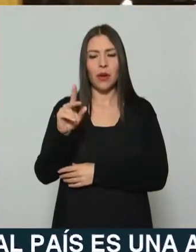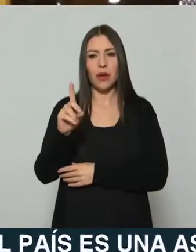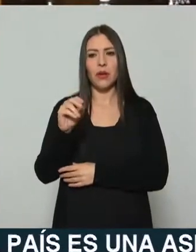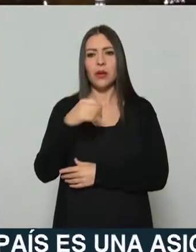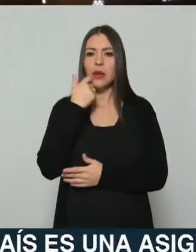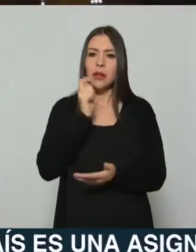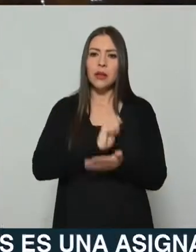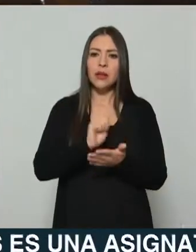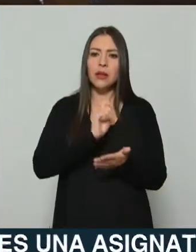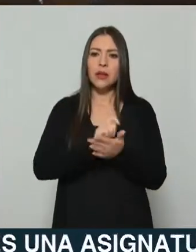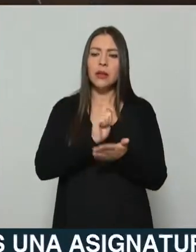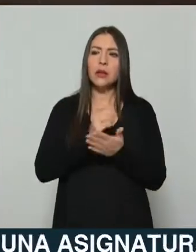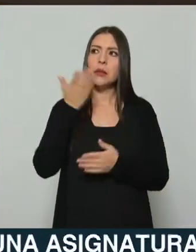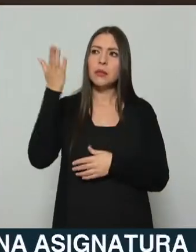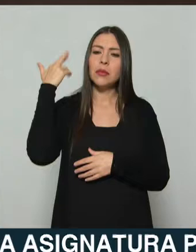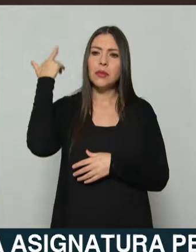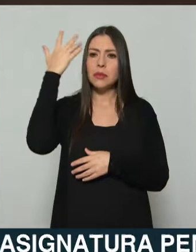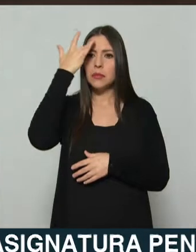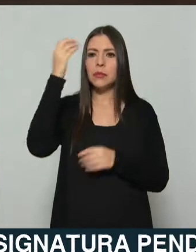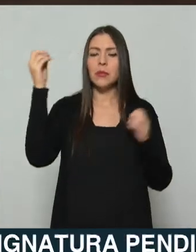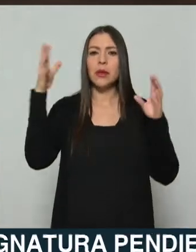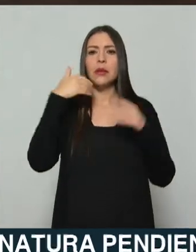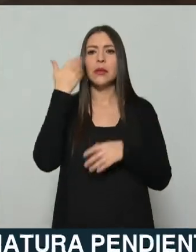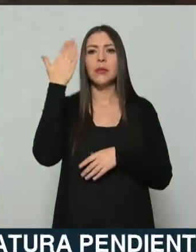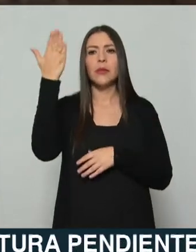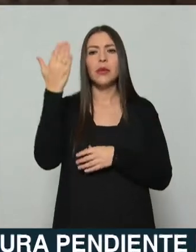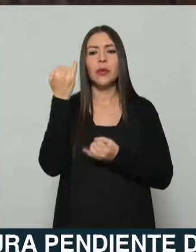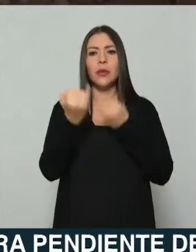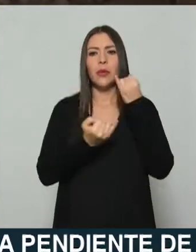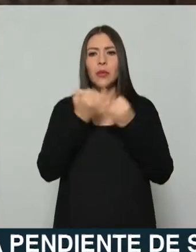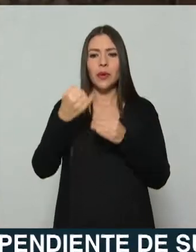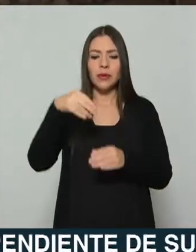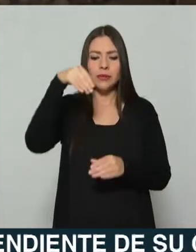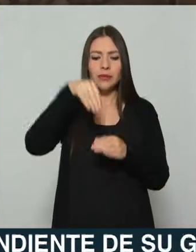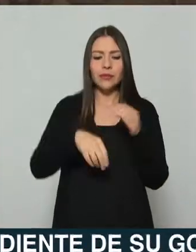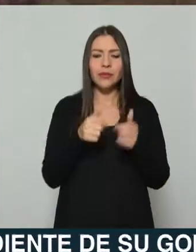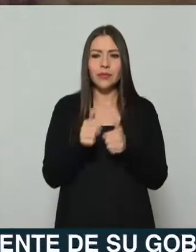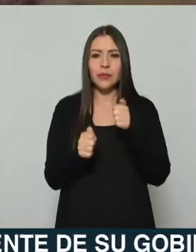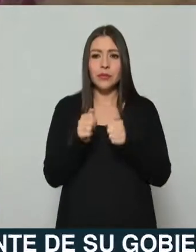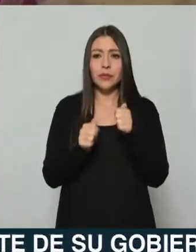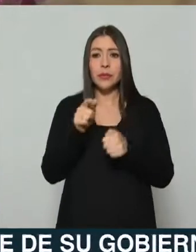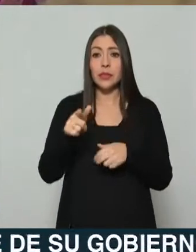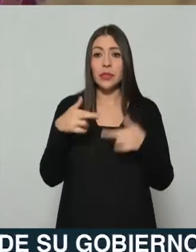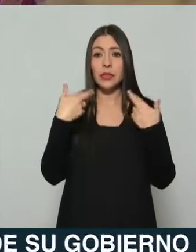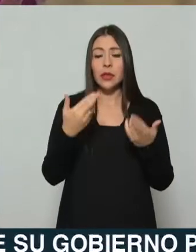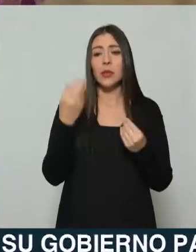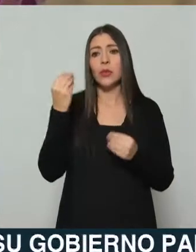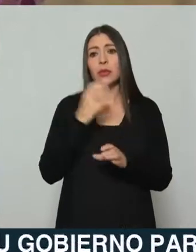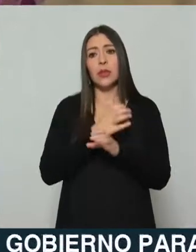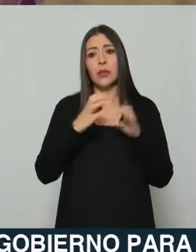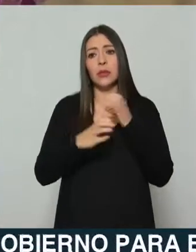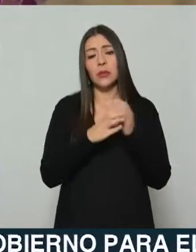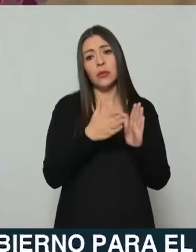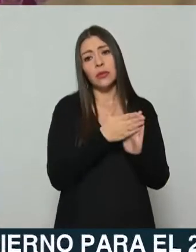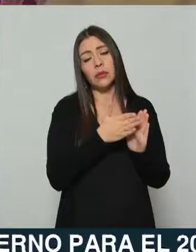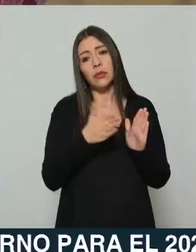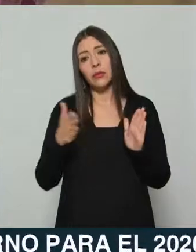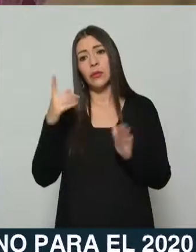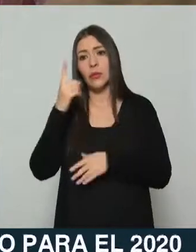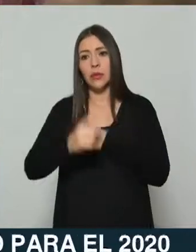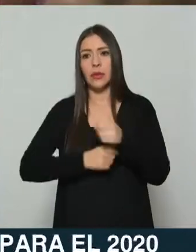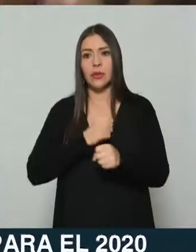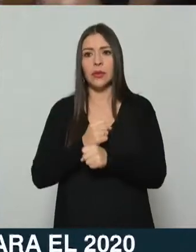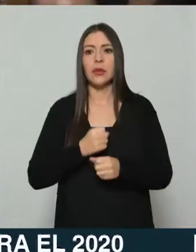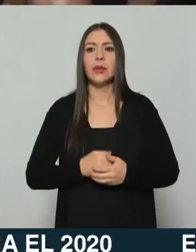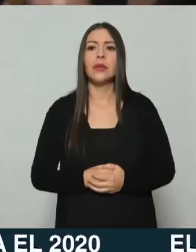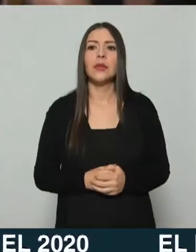pidió a los Magos del Oriente un videojuego y dice que para obtener su regalo debió hacer muchas cosas a lo largo de todo el año. Portarse